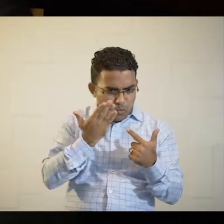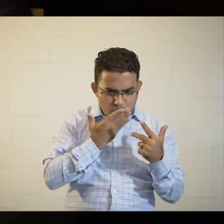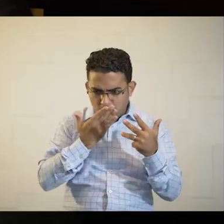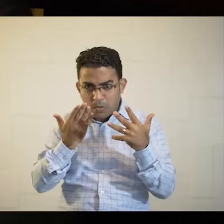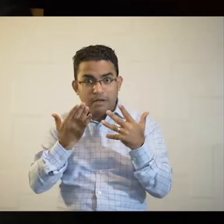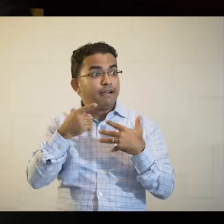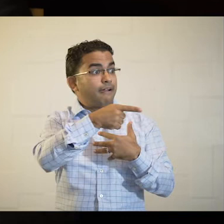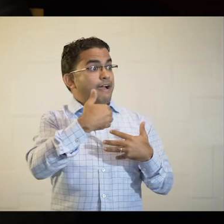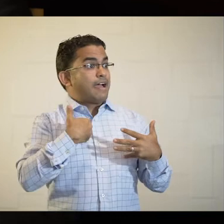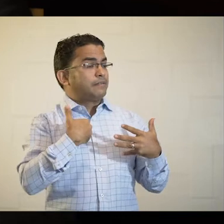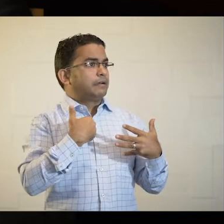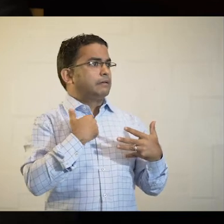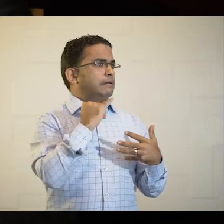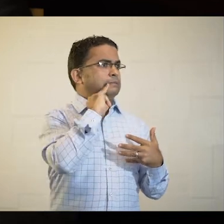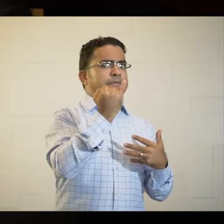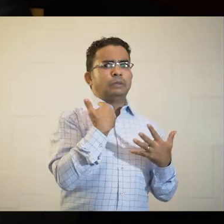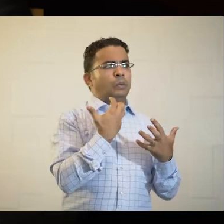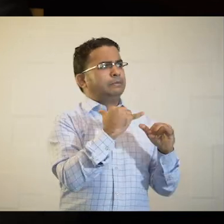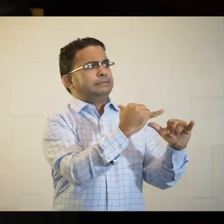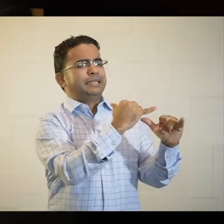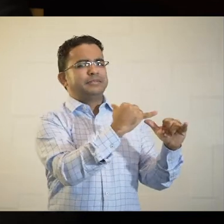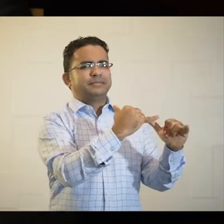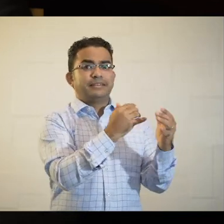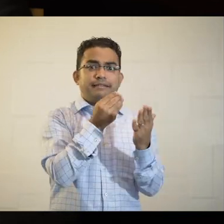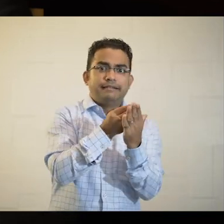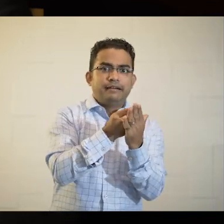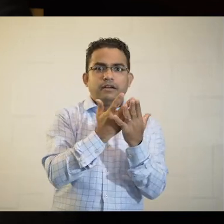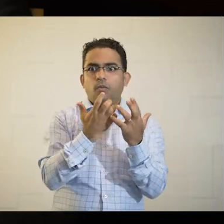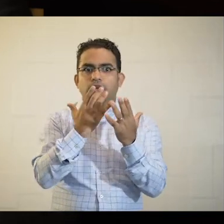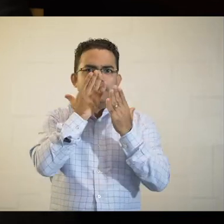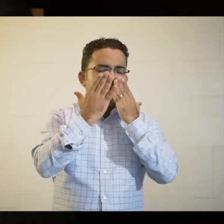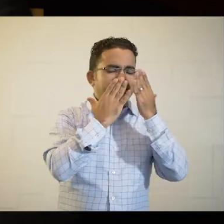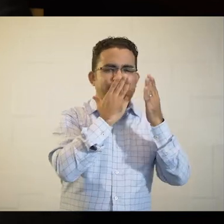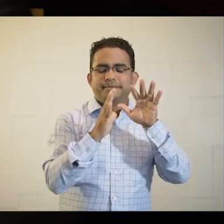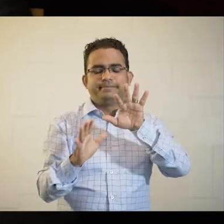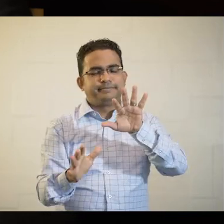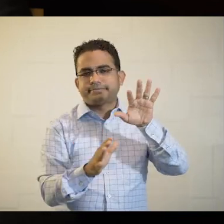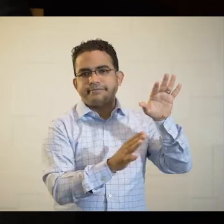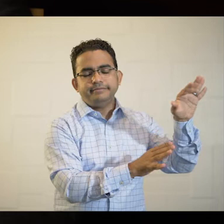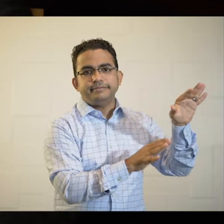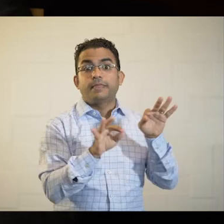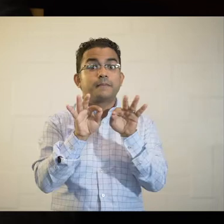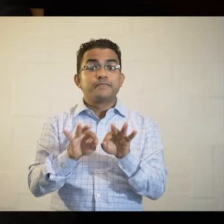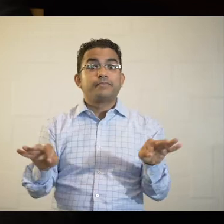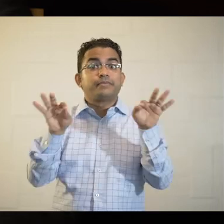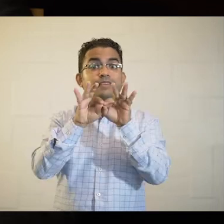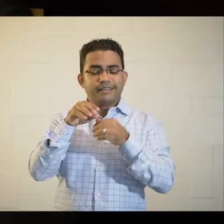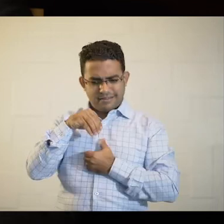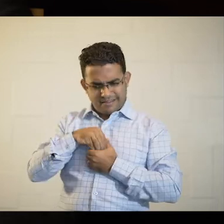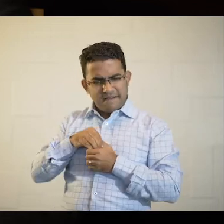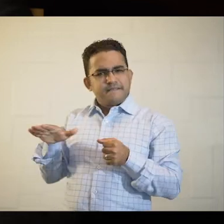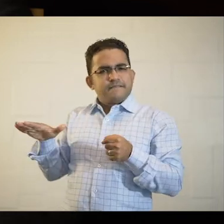En el ámbito material, ya sea externo a la persona o interno, lo corporal, estar completo requiere una mirada